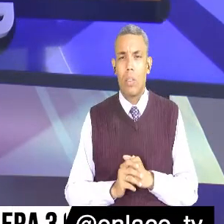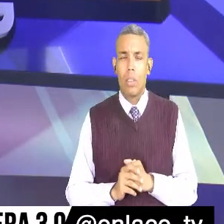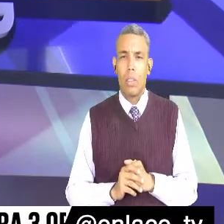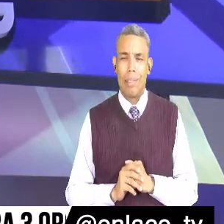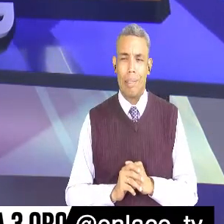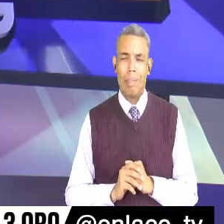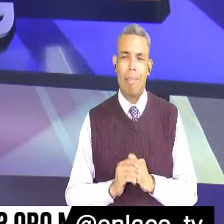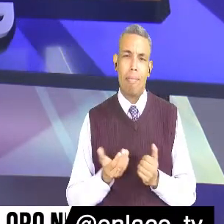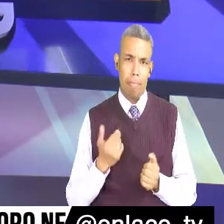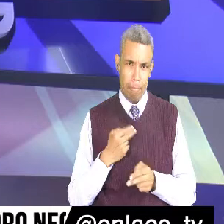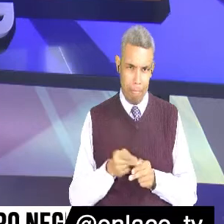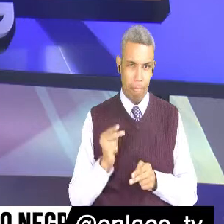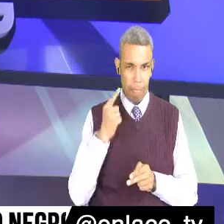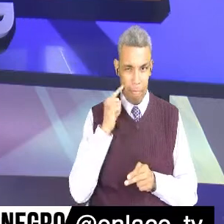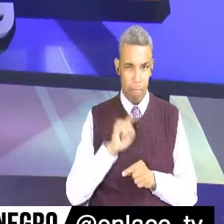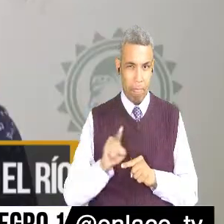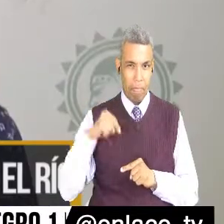dar solución a la problemática.